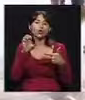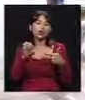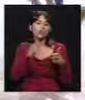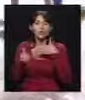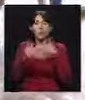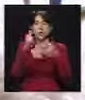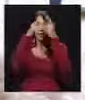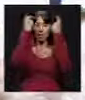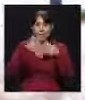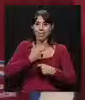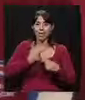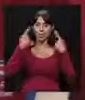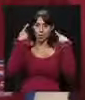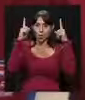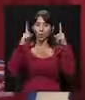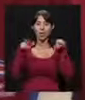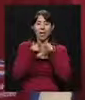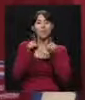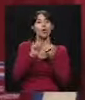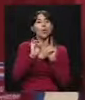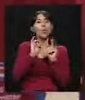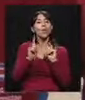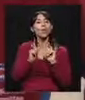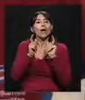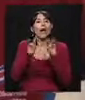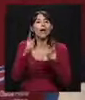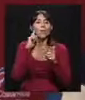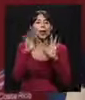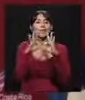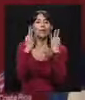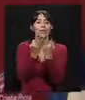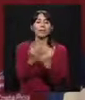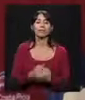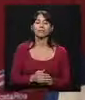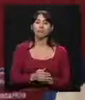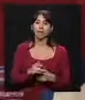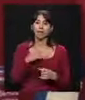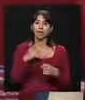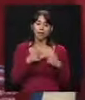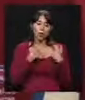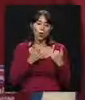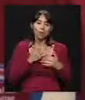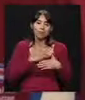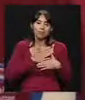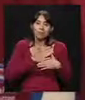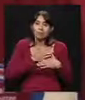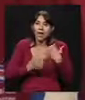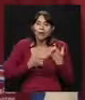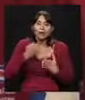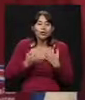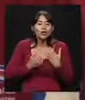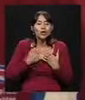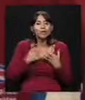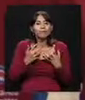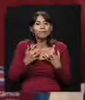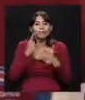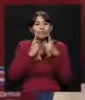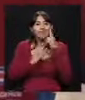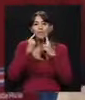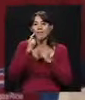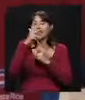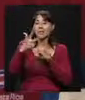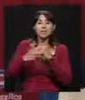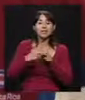es primera vez que costa rica se mide a las diferentes naciones centroamericanas hemos topado con un alto nivel principalmente en la rama femenina